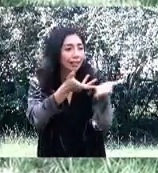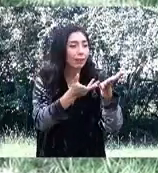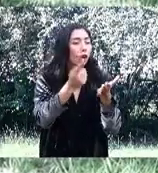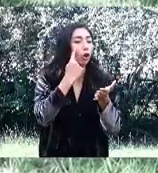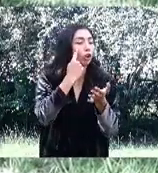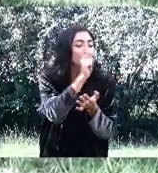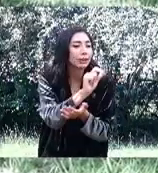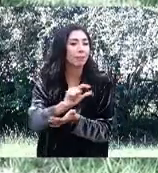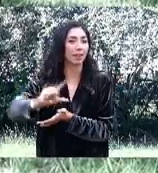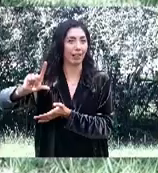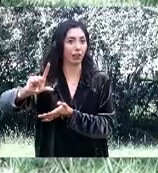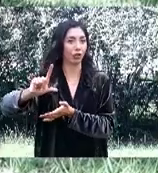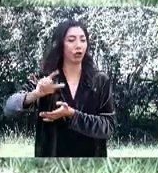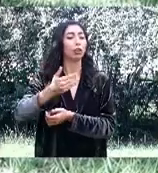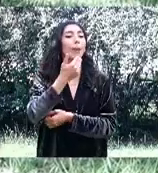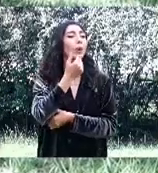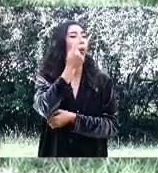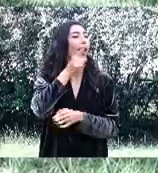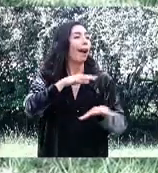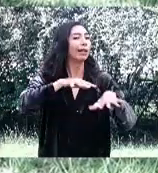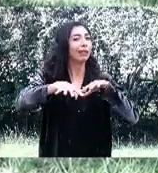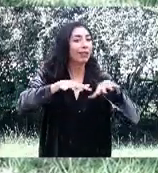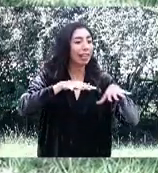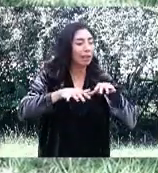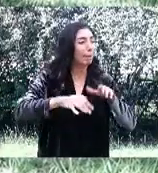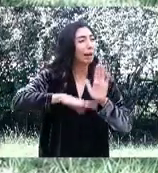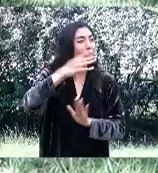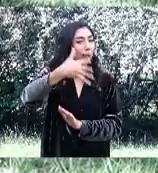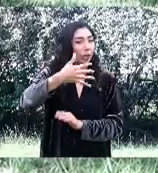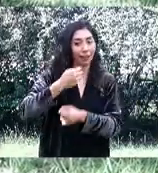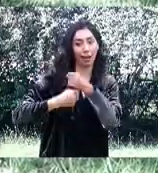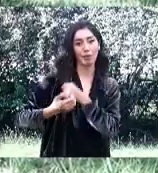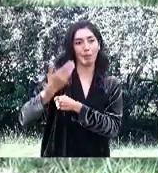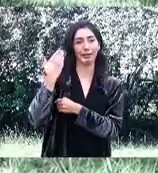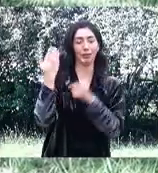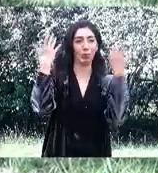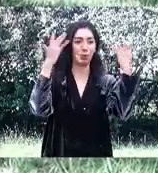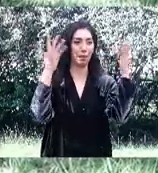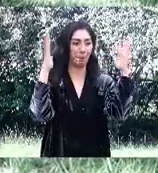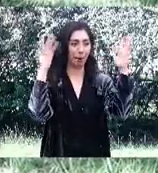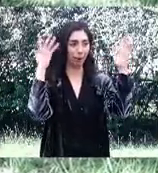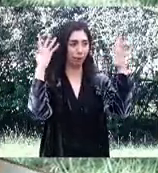citos más importantes del año recién pasado por favor un